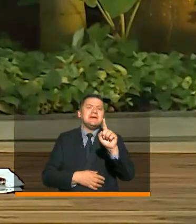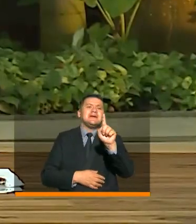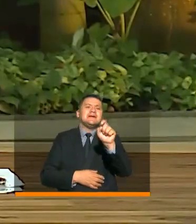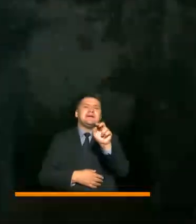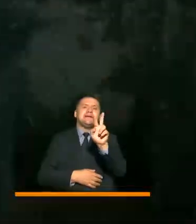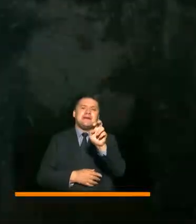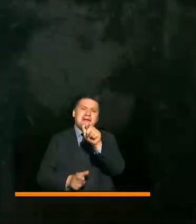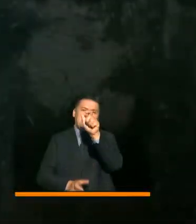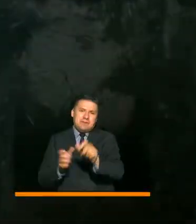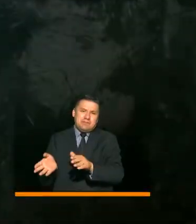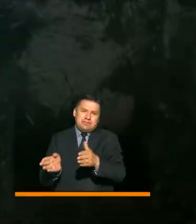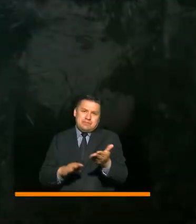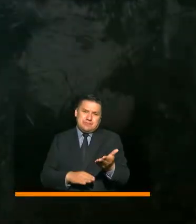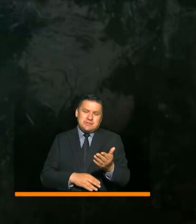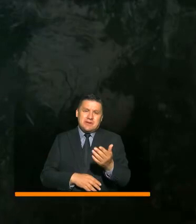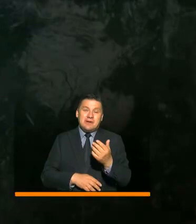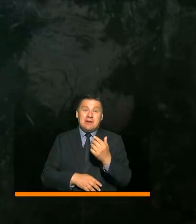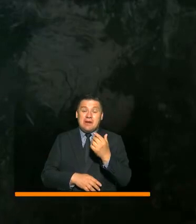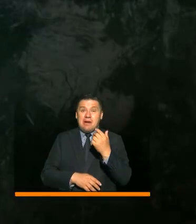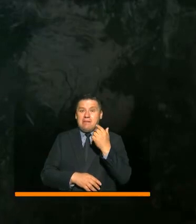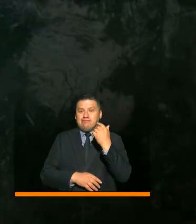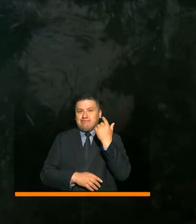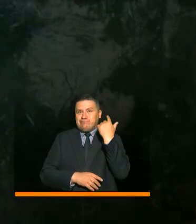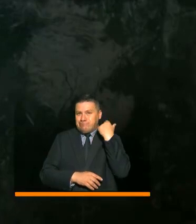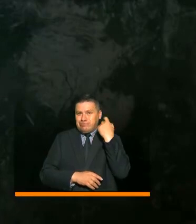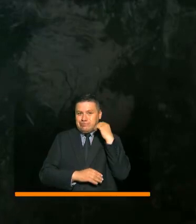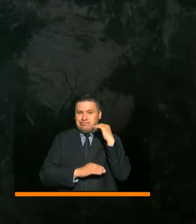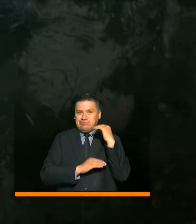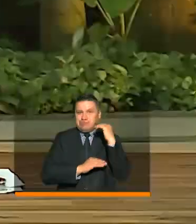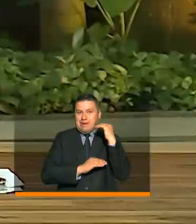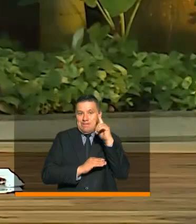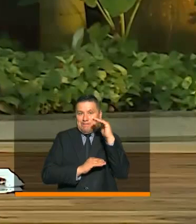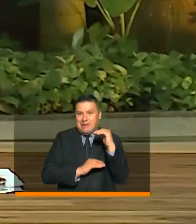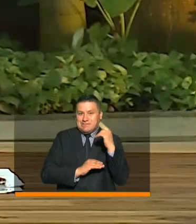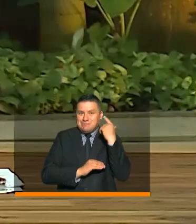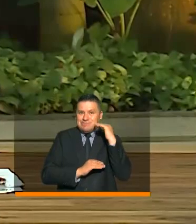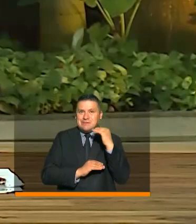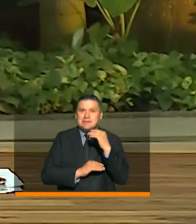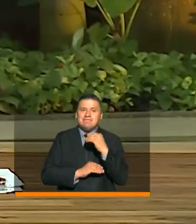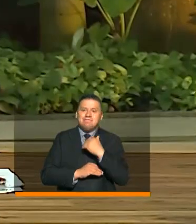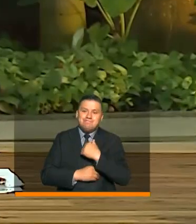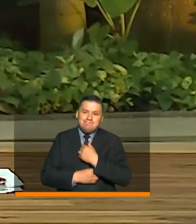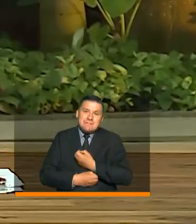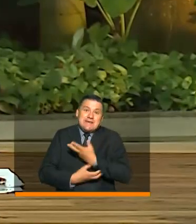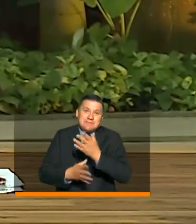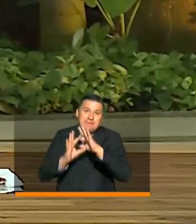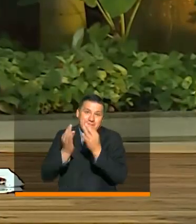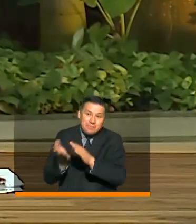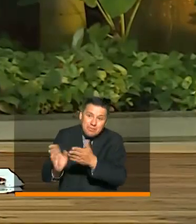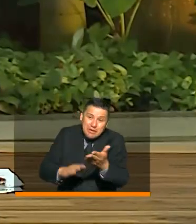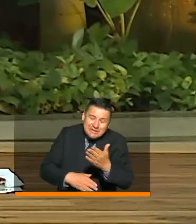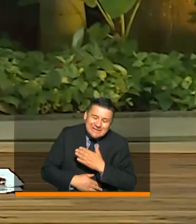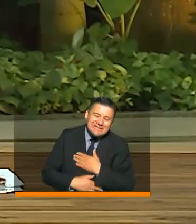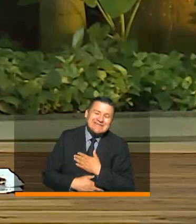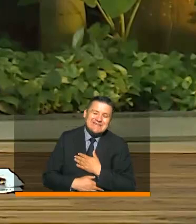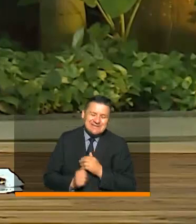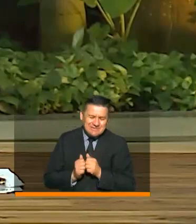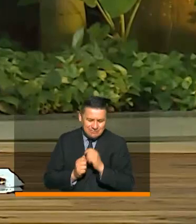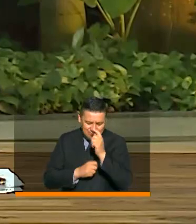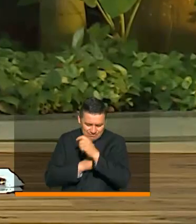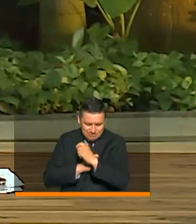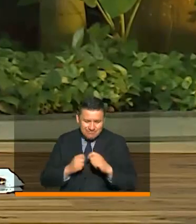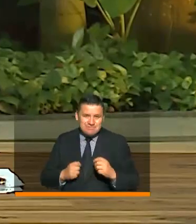167 fallecidos, menos que el día de ayer. Le expresamos a las familias que perdieron a sus seres queridos nuestra